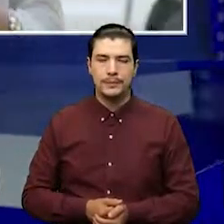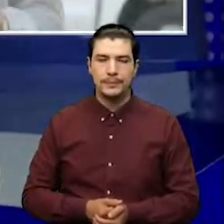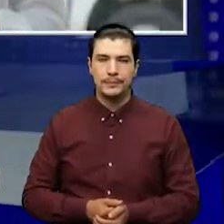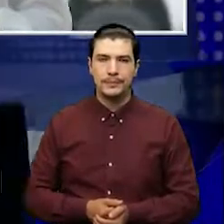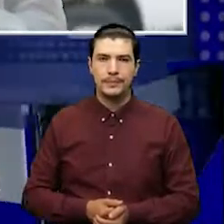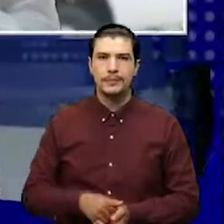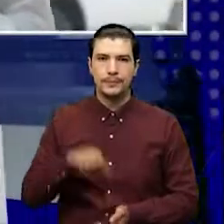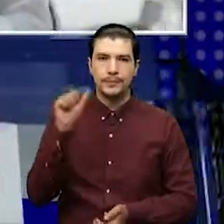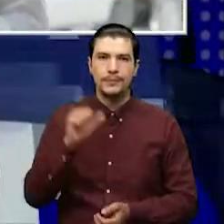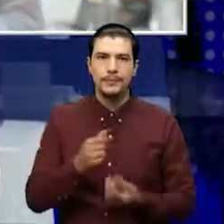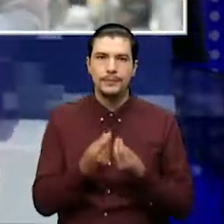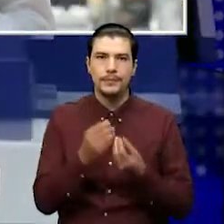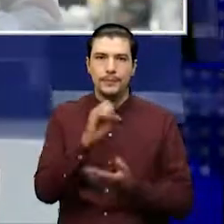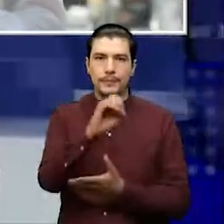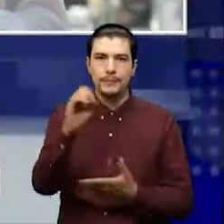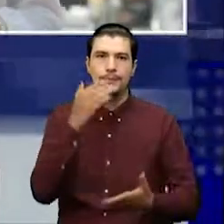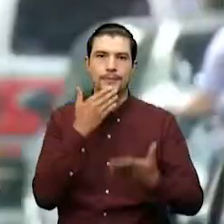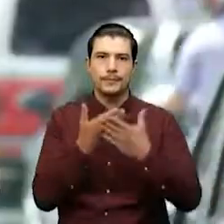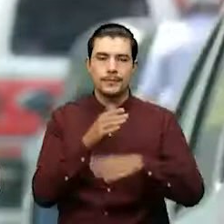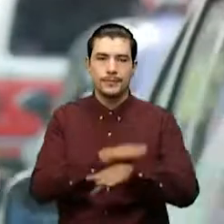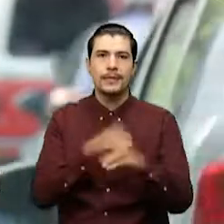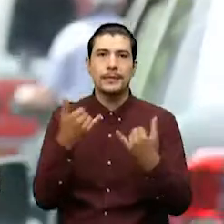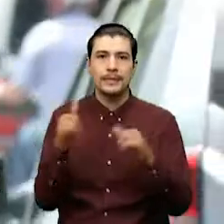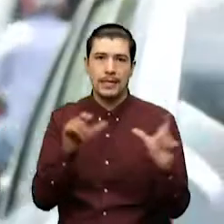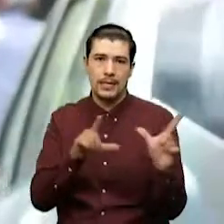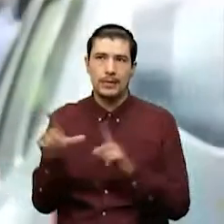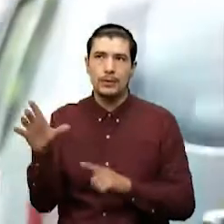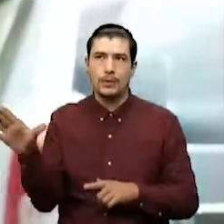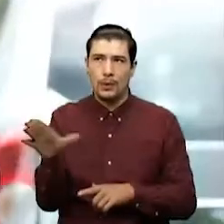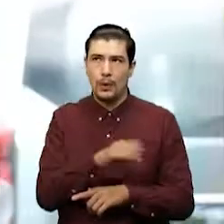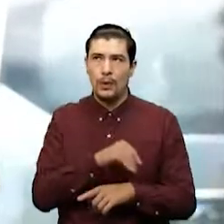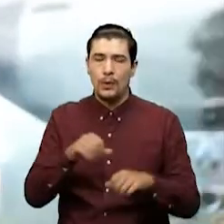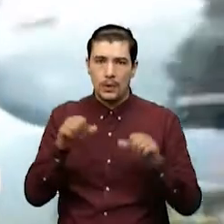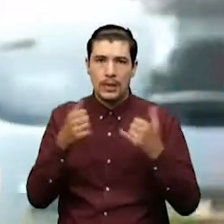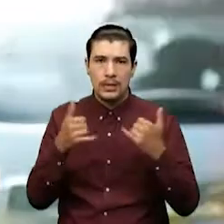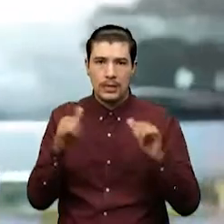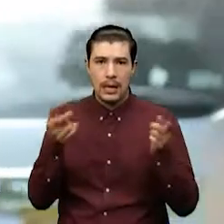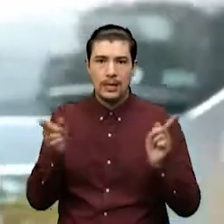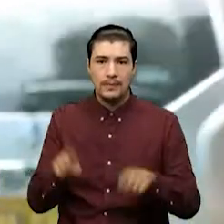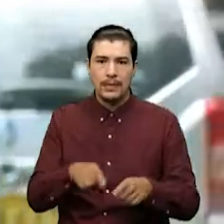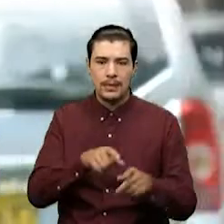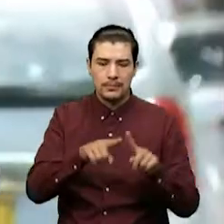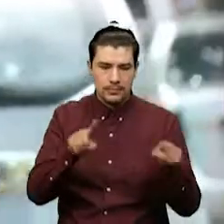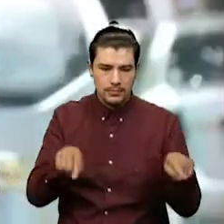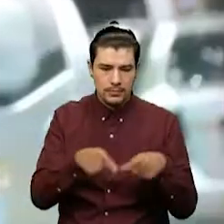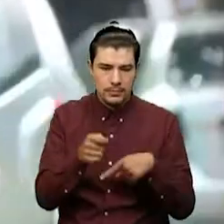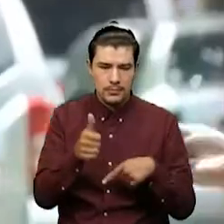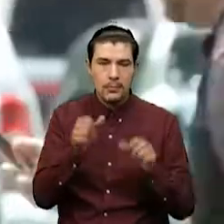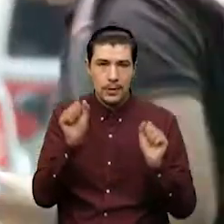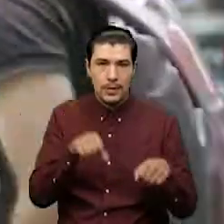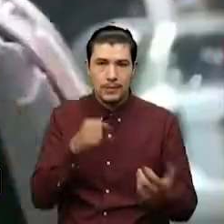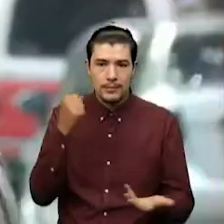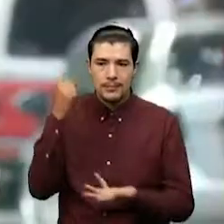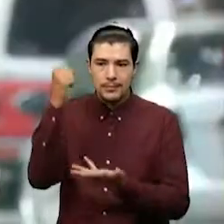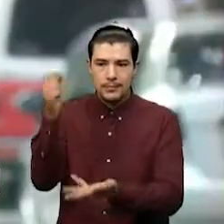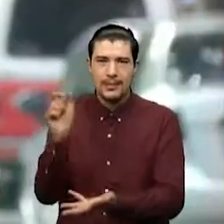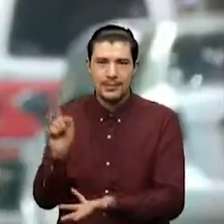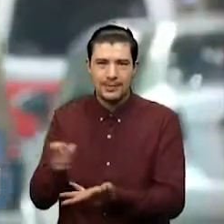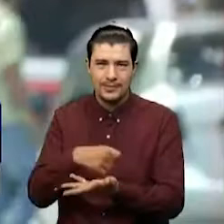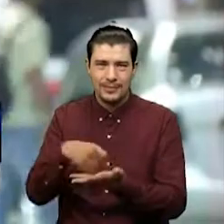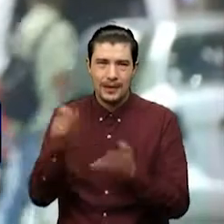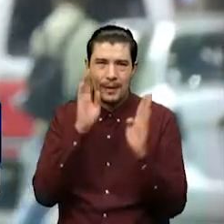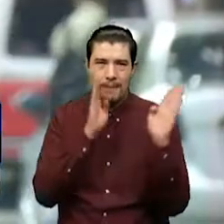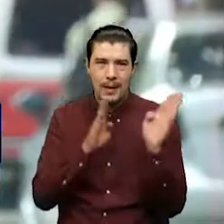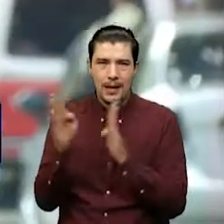así es compañeros muy buenas tardes pues ya está lista la autorización y la preliquidación para poder destinar estos recursos al contrato del plan de